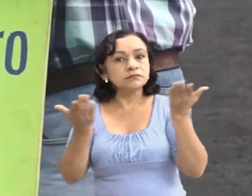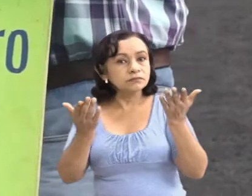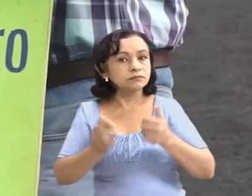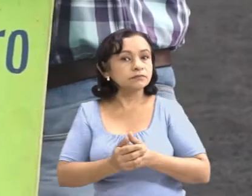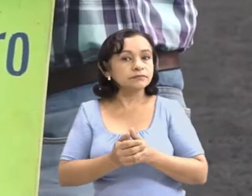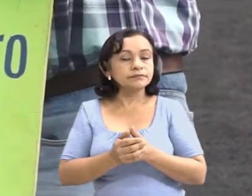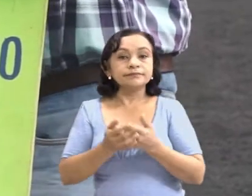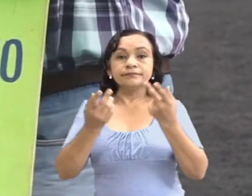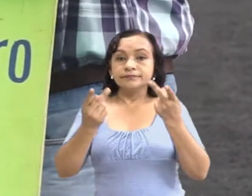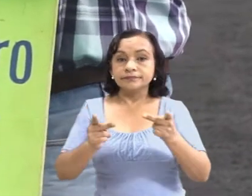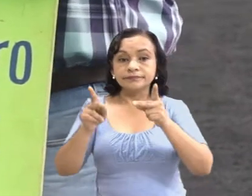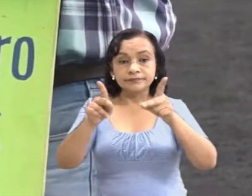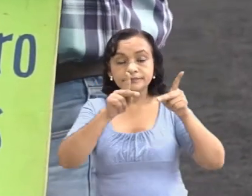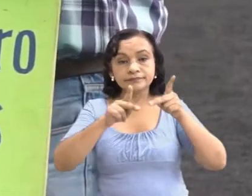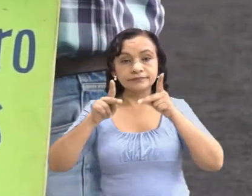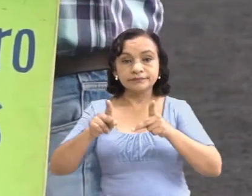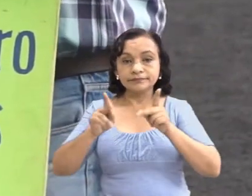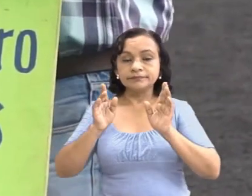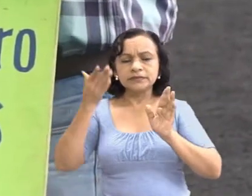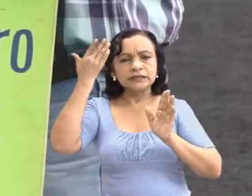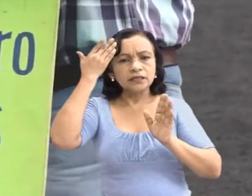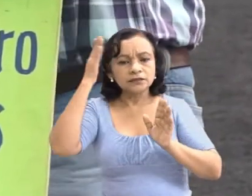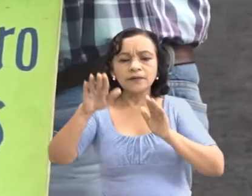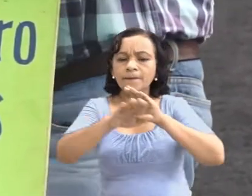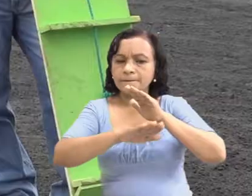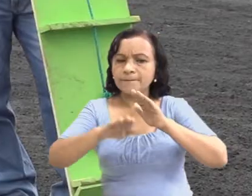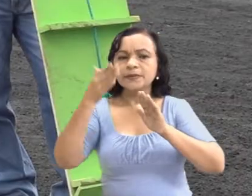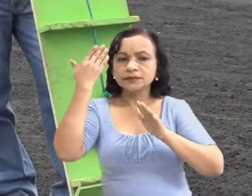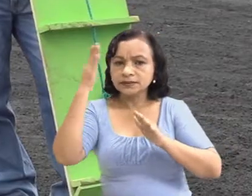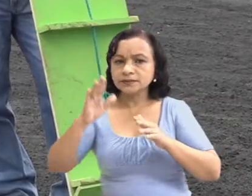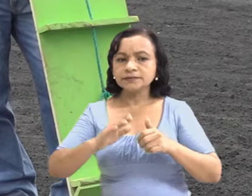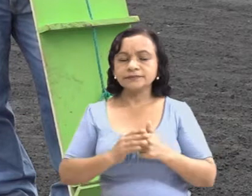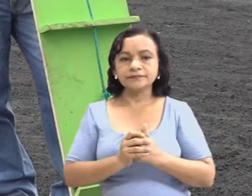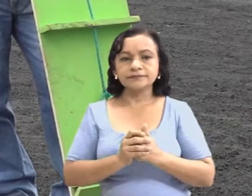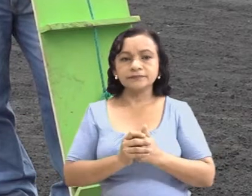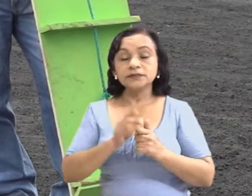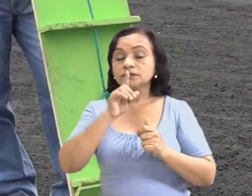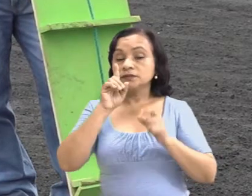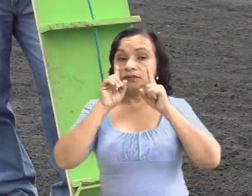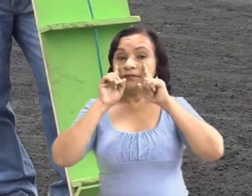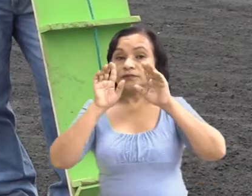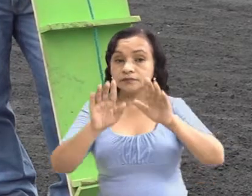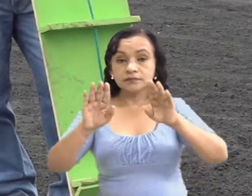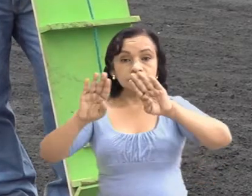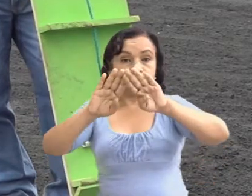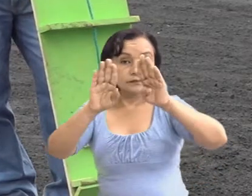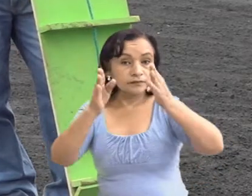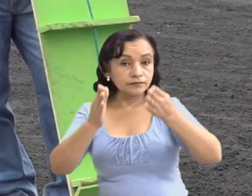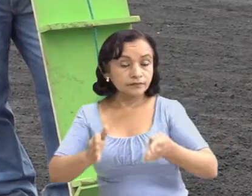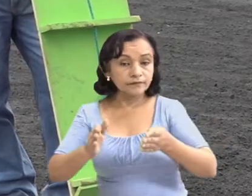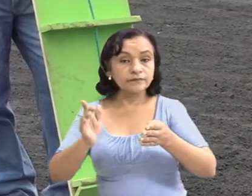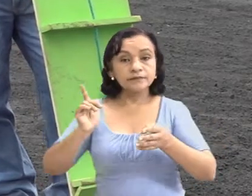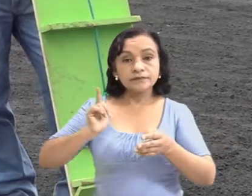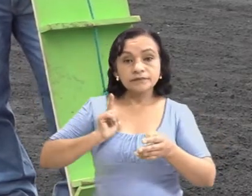Más sin embargo, la gente va con los conocimientos básicos. Y por supuesto, más aún esta seguridad, doña Margarita, en el contexto